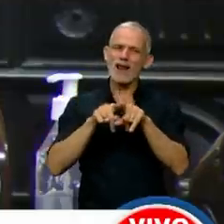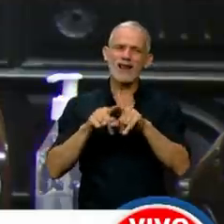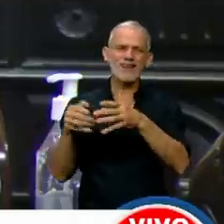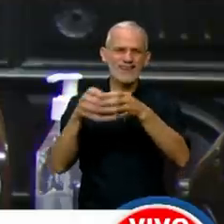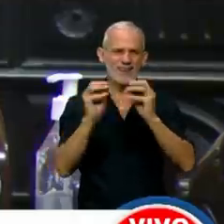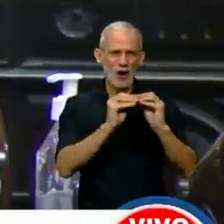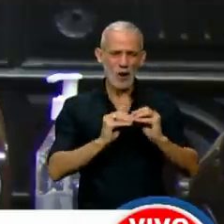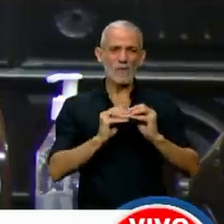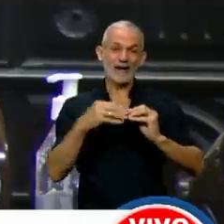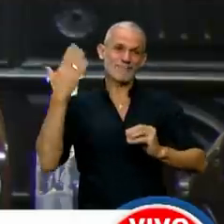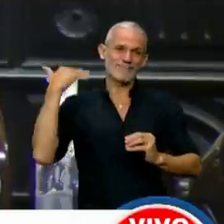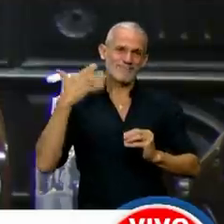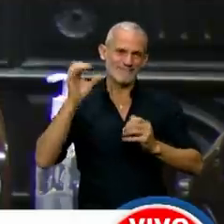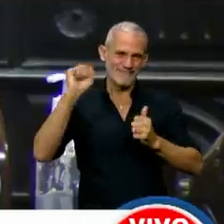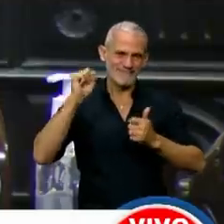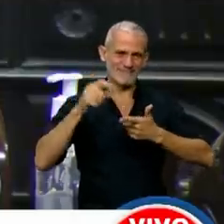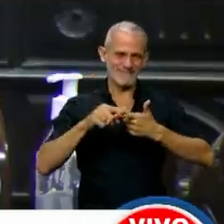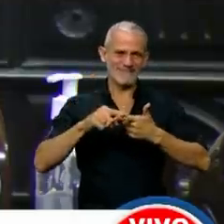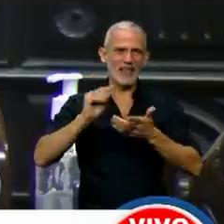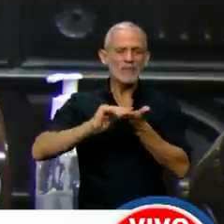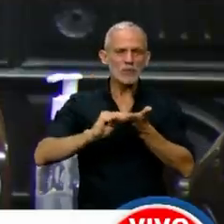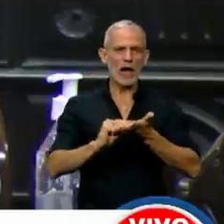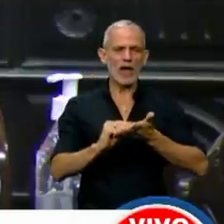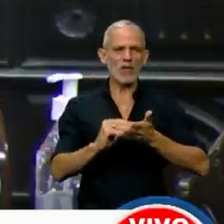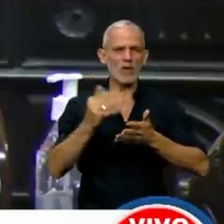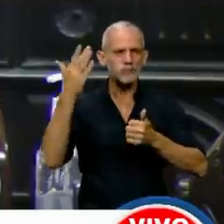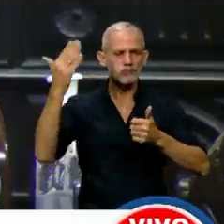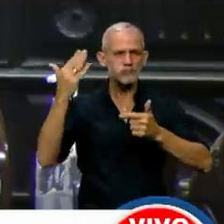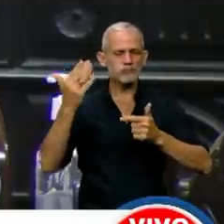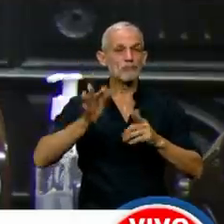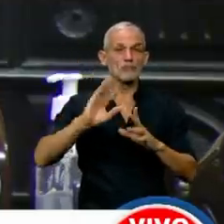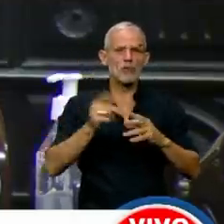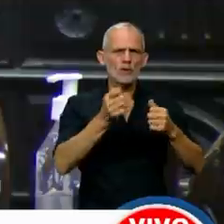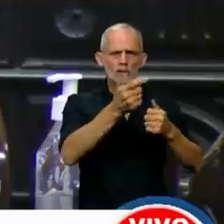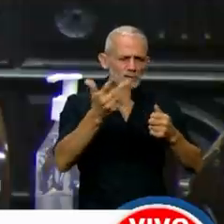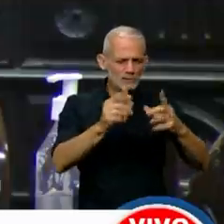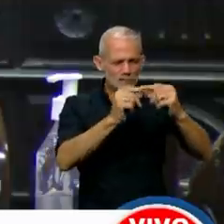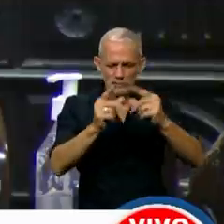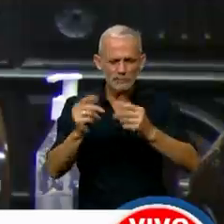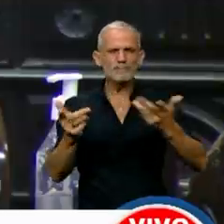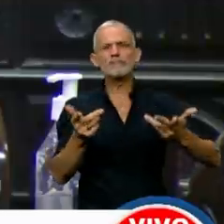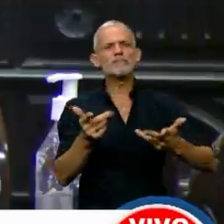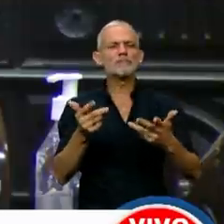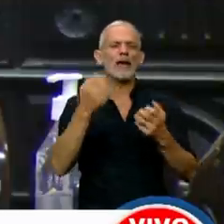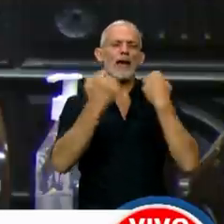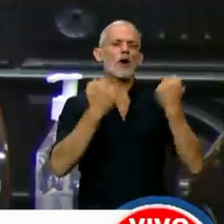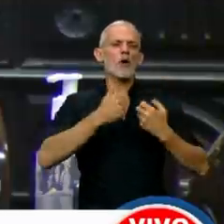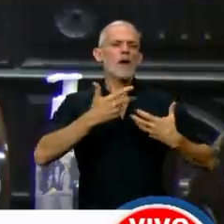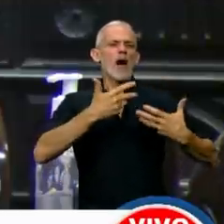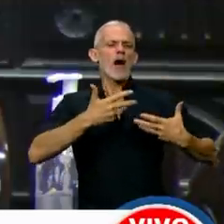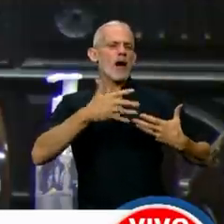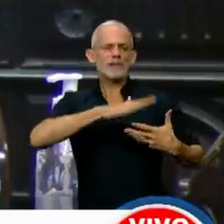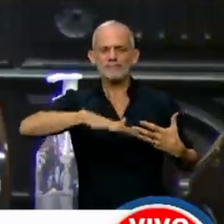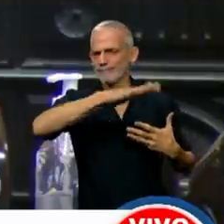pares antes que me antecedieron que todas las cifras macroeconómicas son absolutamente